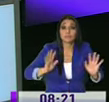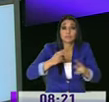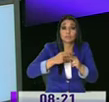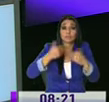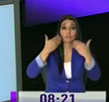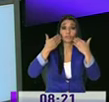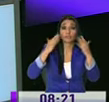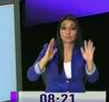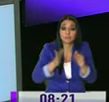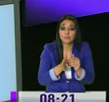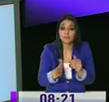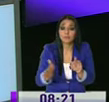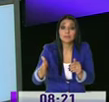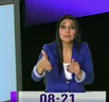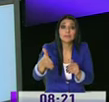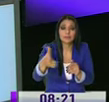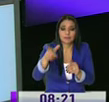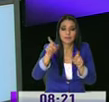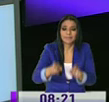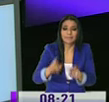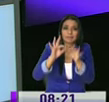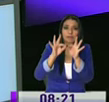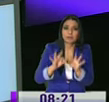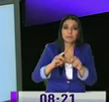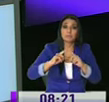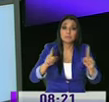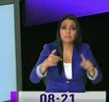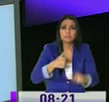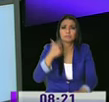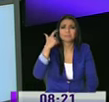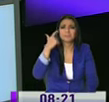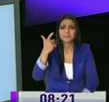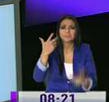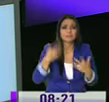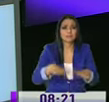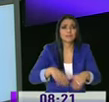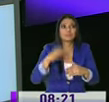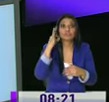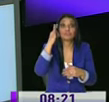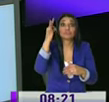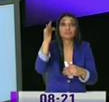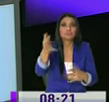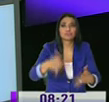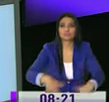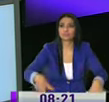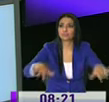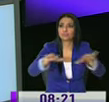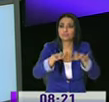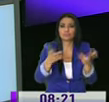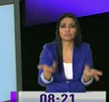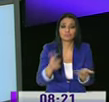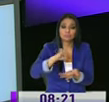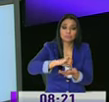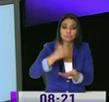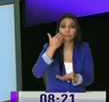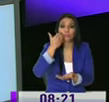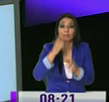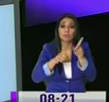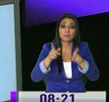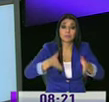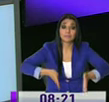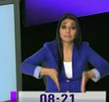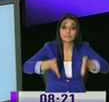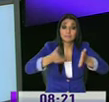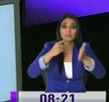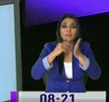es una bahía lo que hay que hacer que yo creo que hay que pensar ya en grande hay que ver la ciudad comodidad hay días en las cuales del 10 de